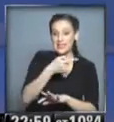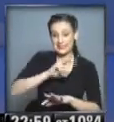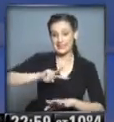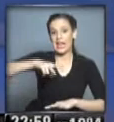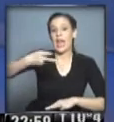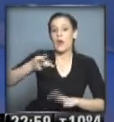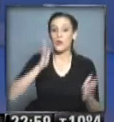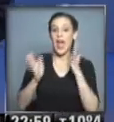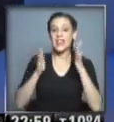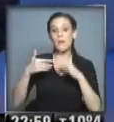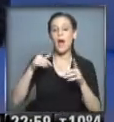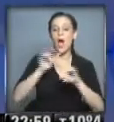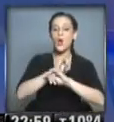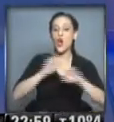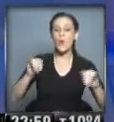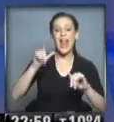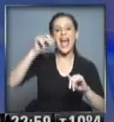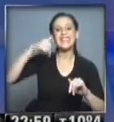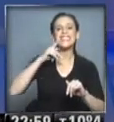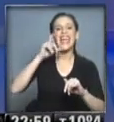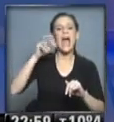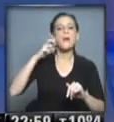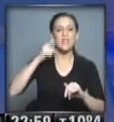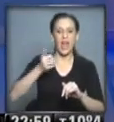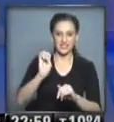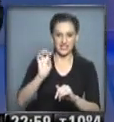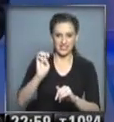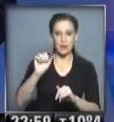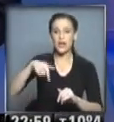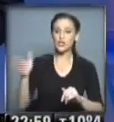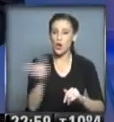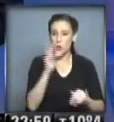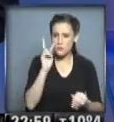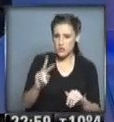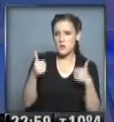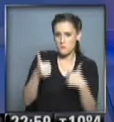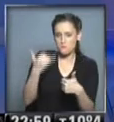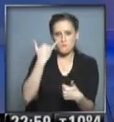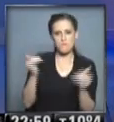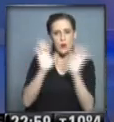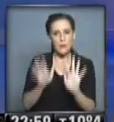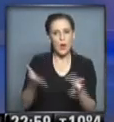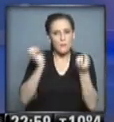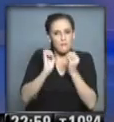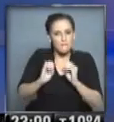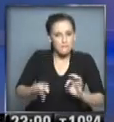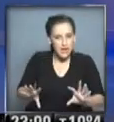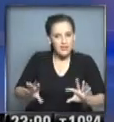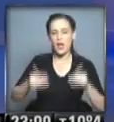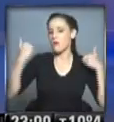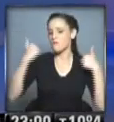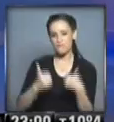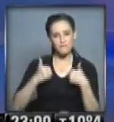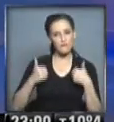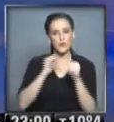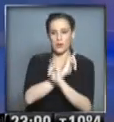en terapia estamos todos acá mirando y nos agarran listos para comenzar este maravilloso programa